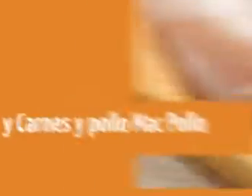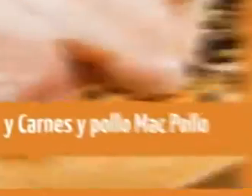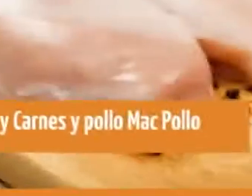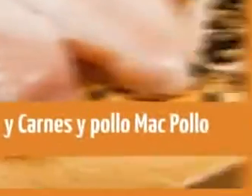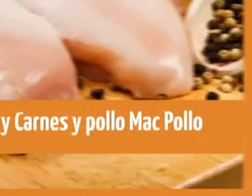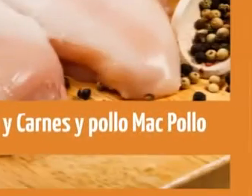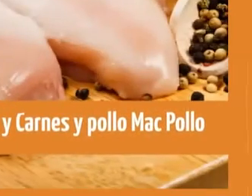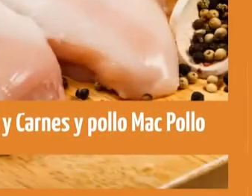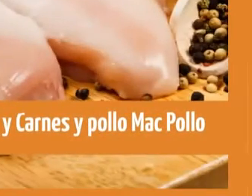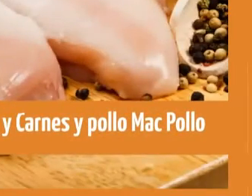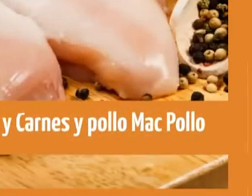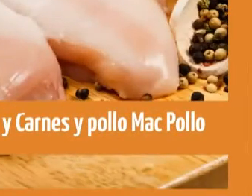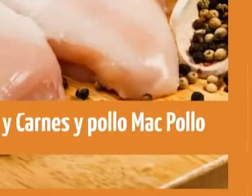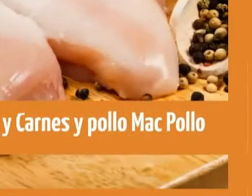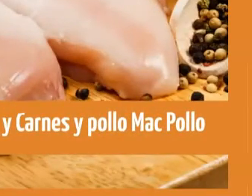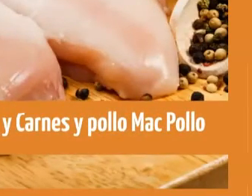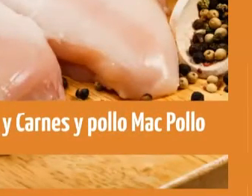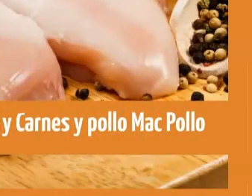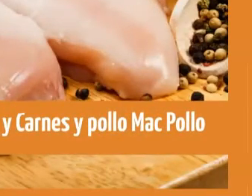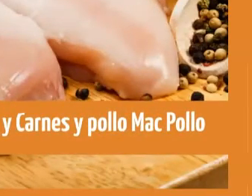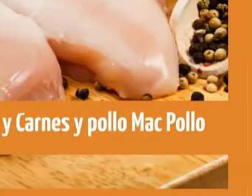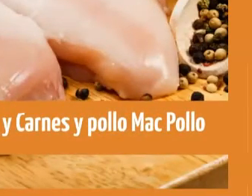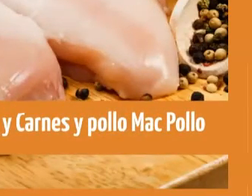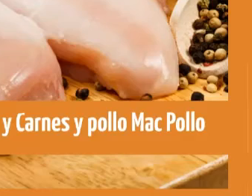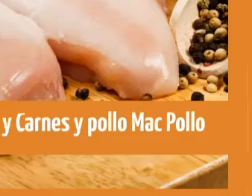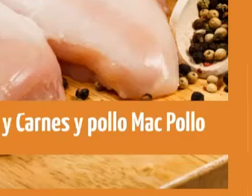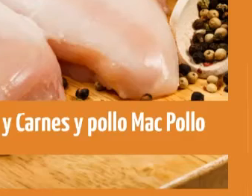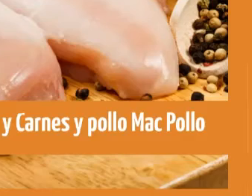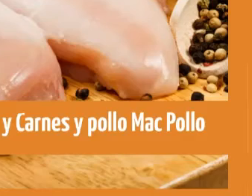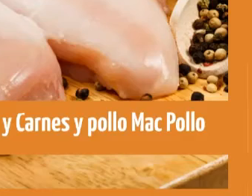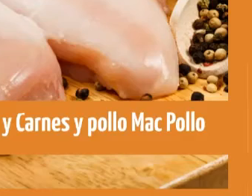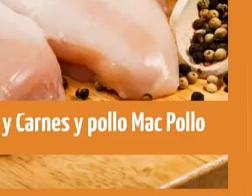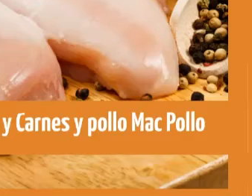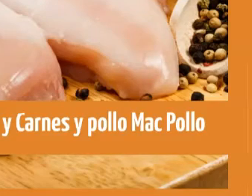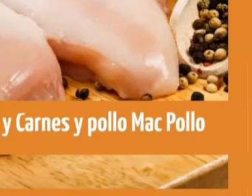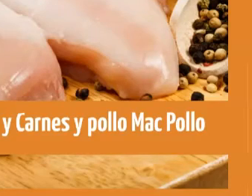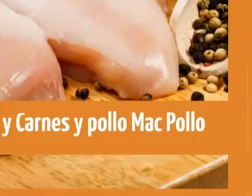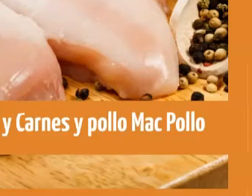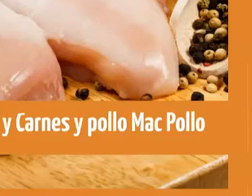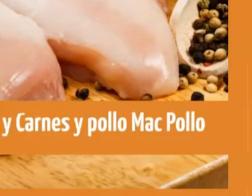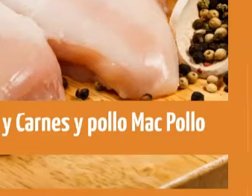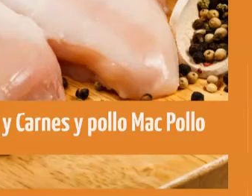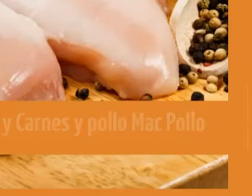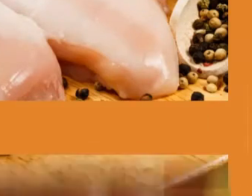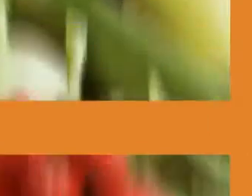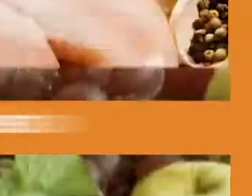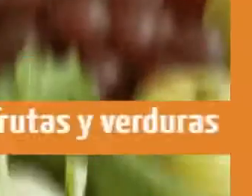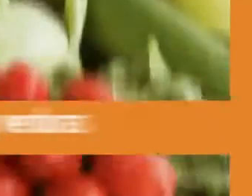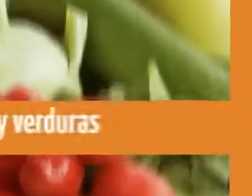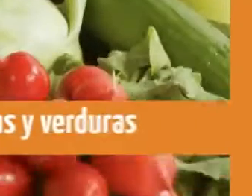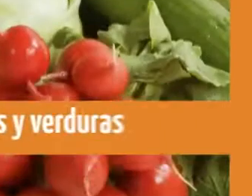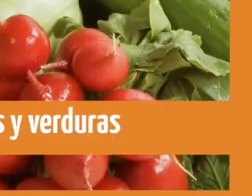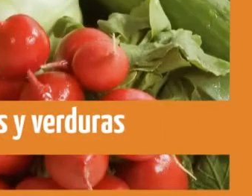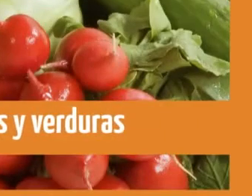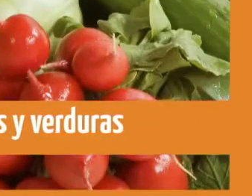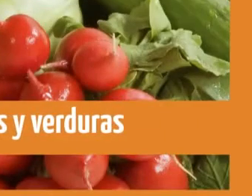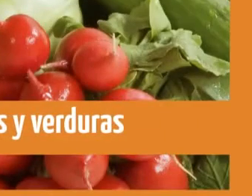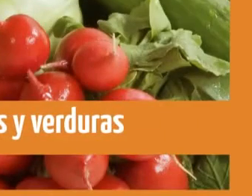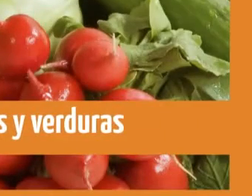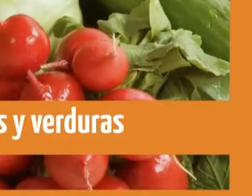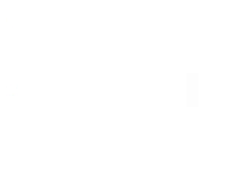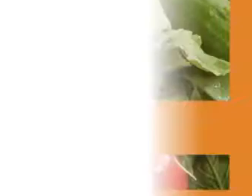Este sábado 17 y domingo 18 de septiembre, 15% de descuento en Pollo McPollo y Carnes y Carnes. 30% de descuento en